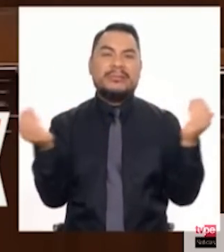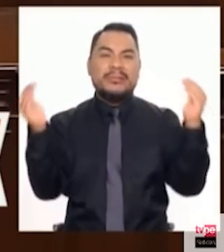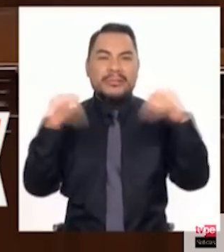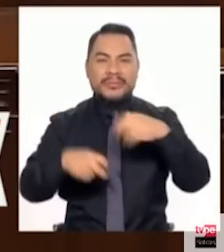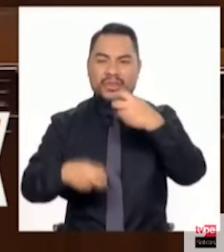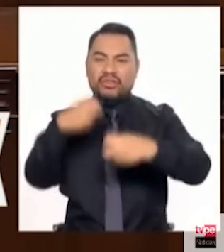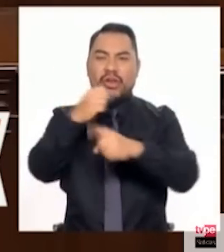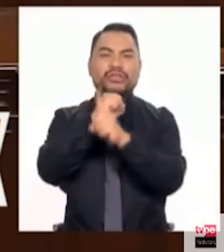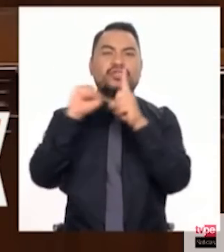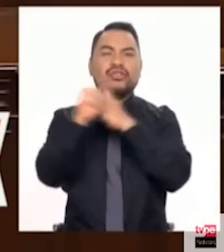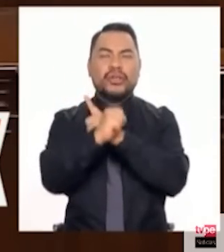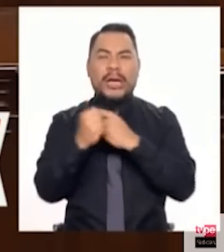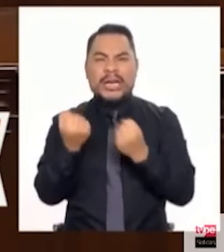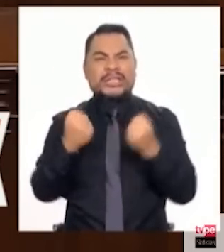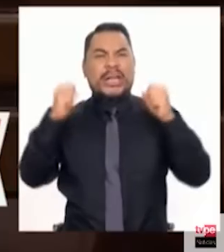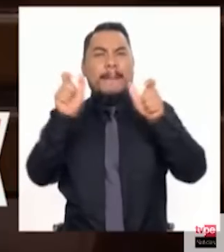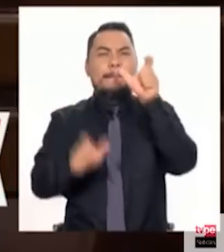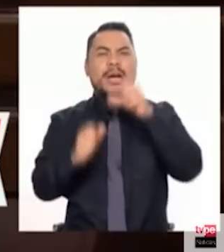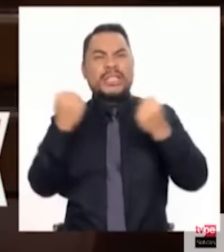convulsión social